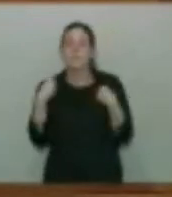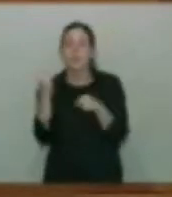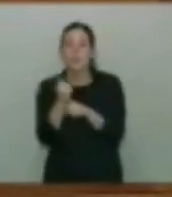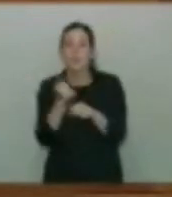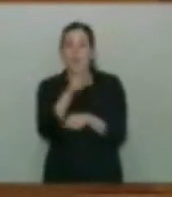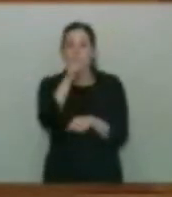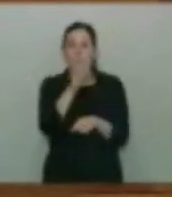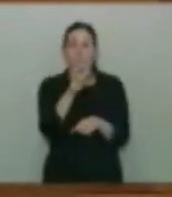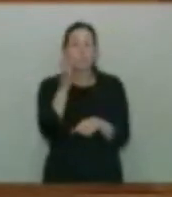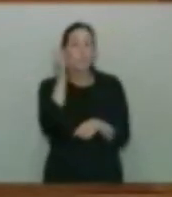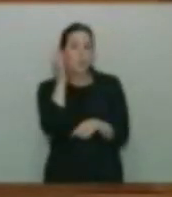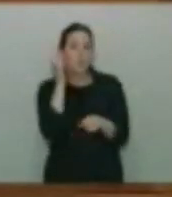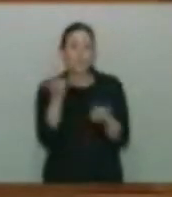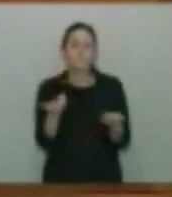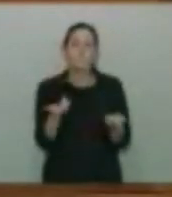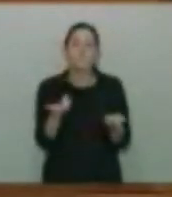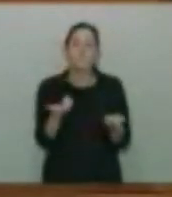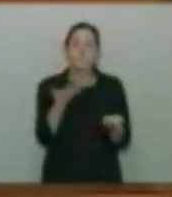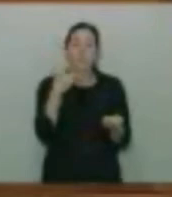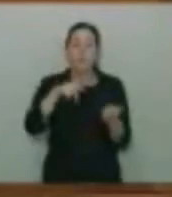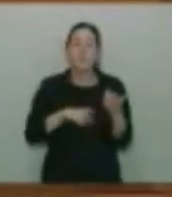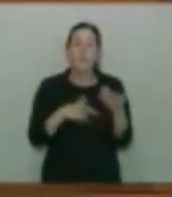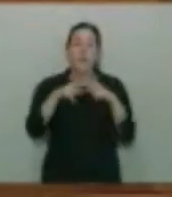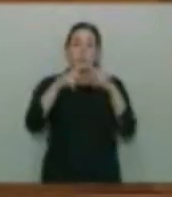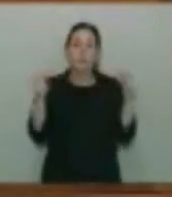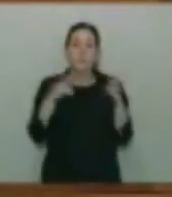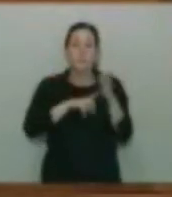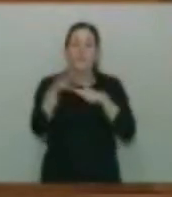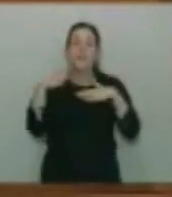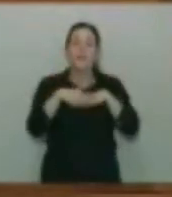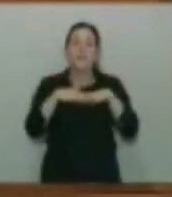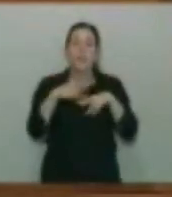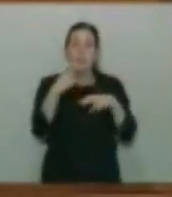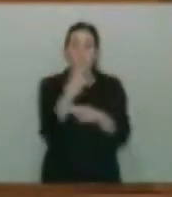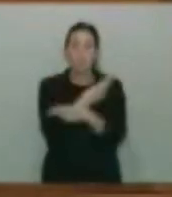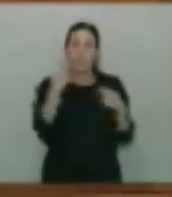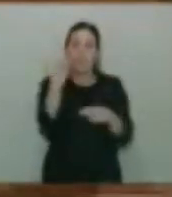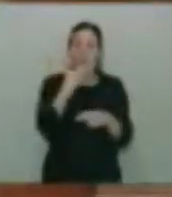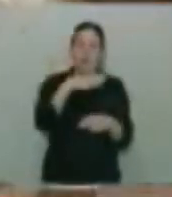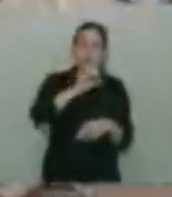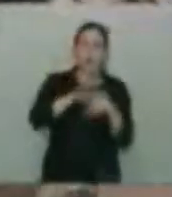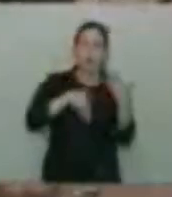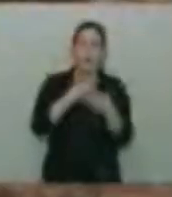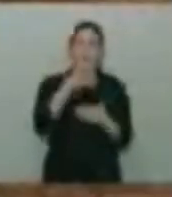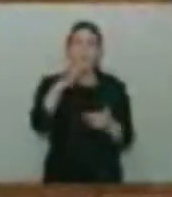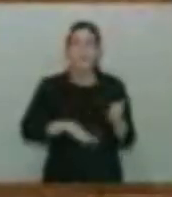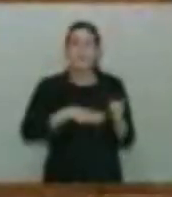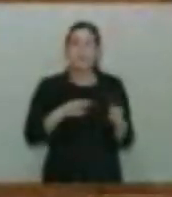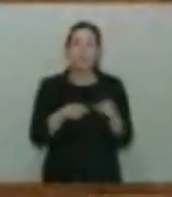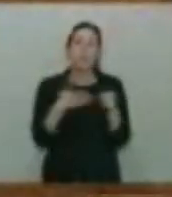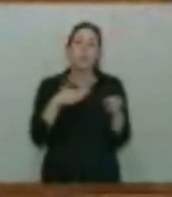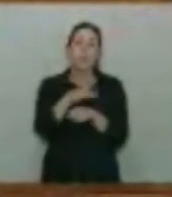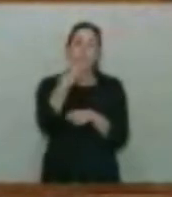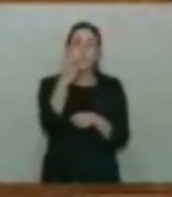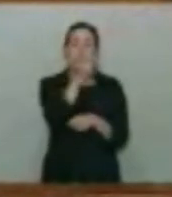eso no tenemos desarrollado, por ejemplo, en Asturias una auténtica red pública de escuelas de 0 a 3 que cubra las necesidades de las familias